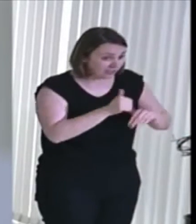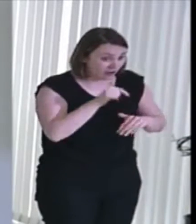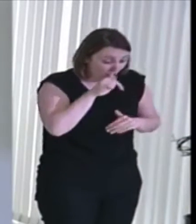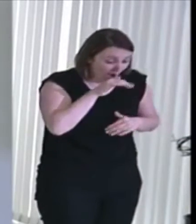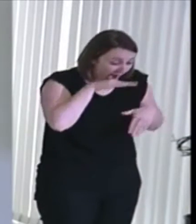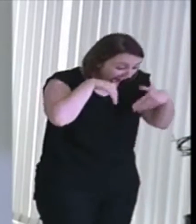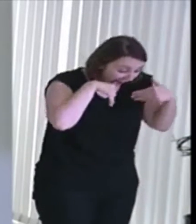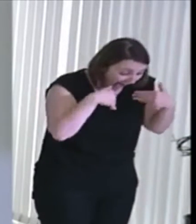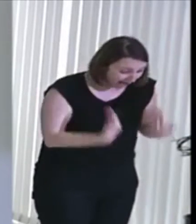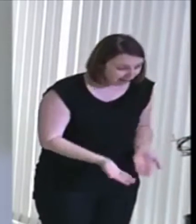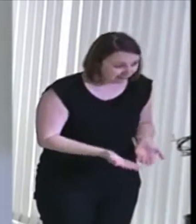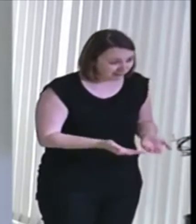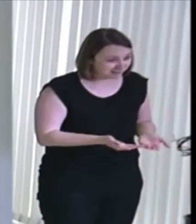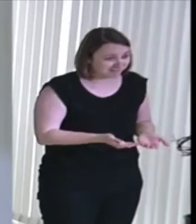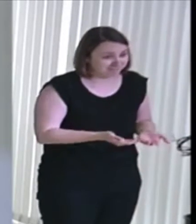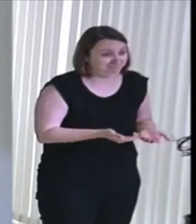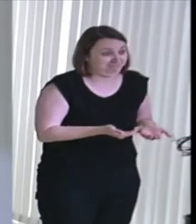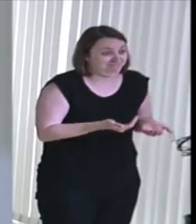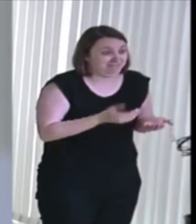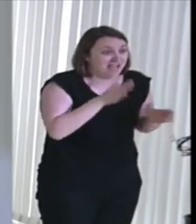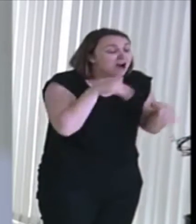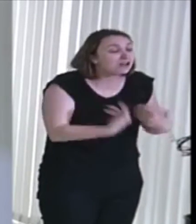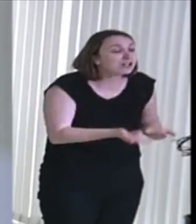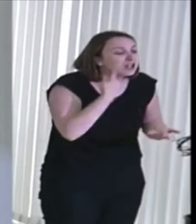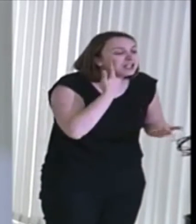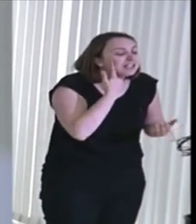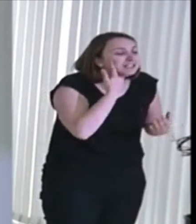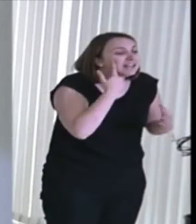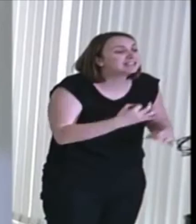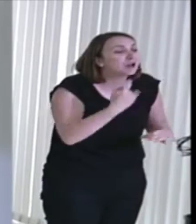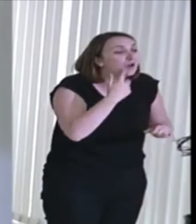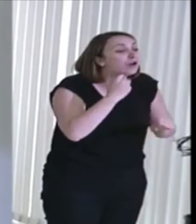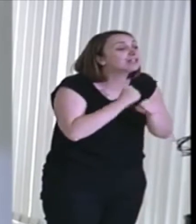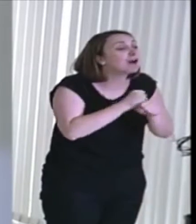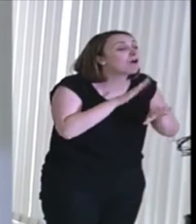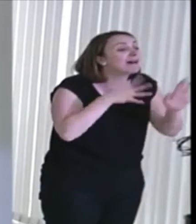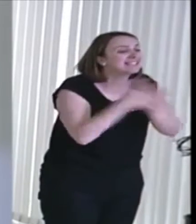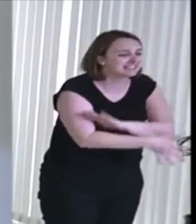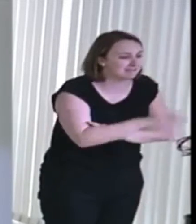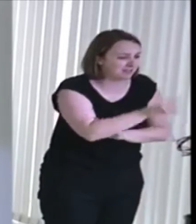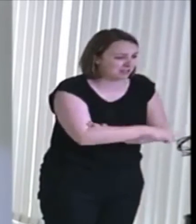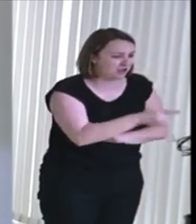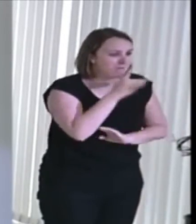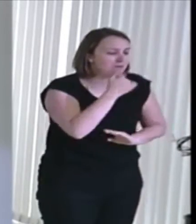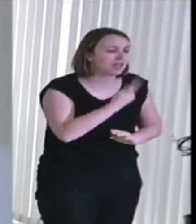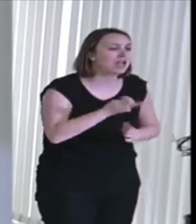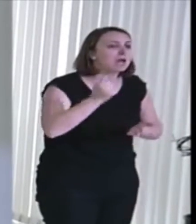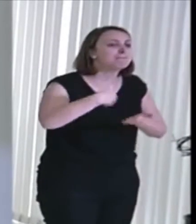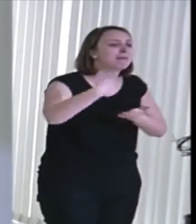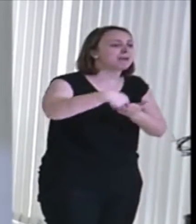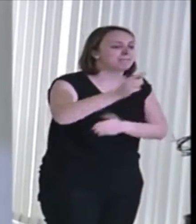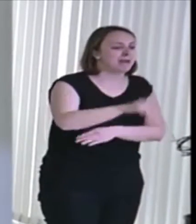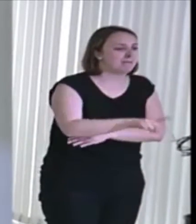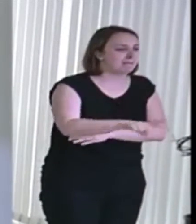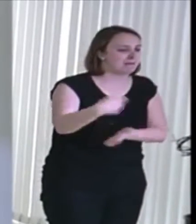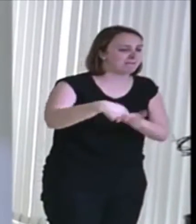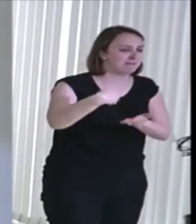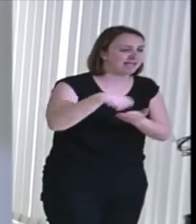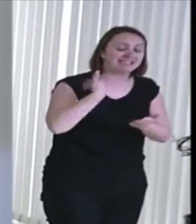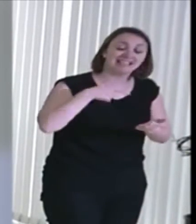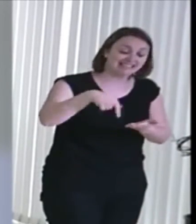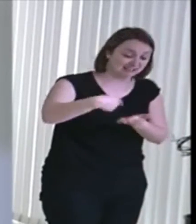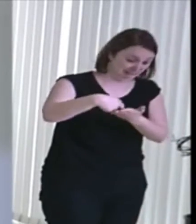hoy no, nadie te asegura que tu trabajo vaya a ser para siempre, ¿no? Porque además, tengas un pagador todos los meses va a ser